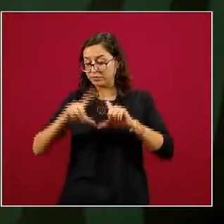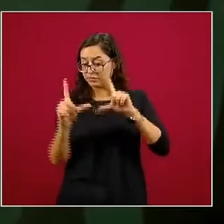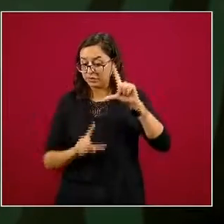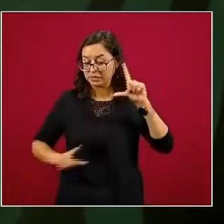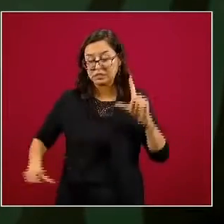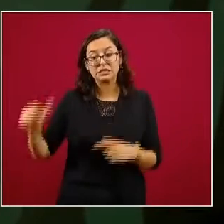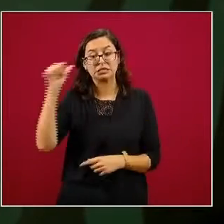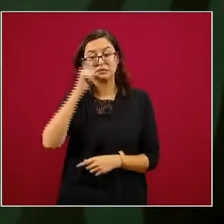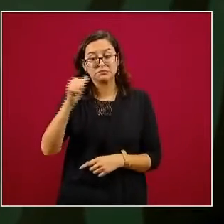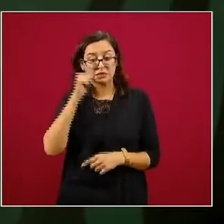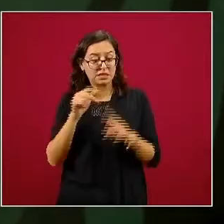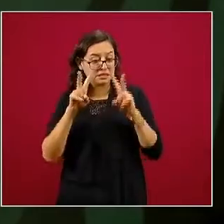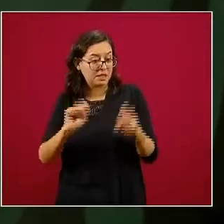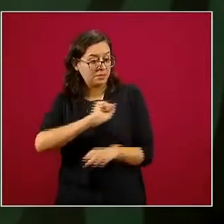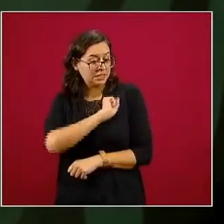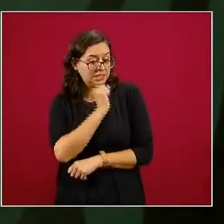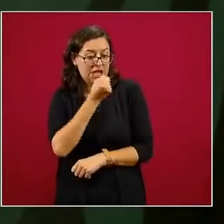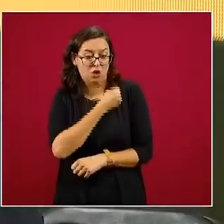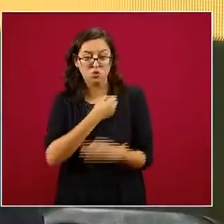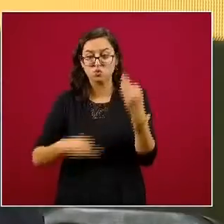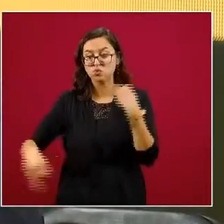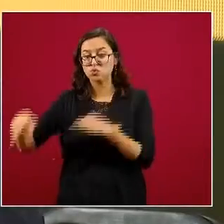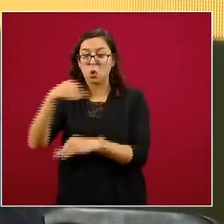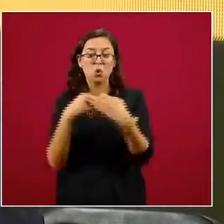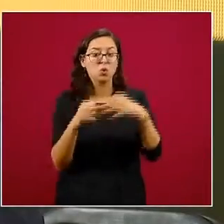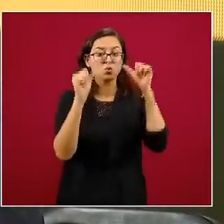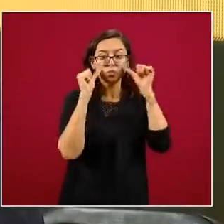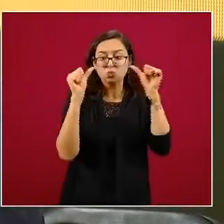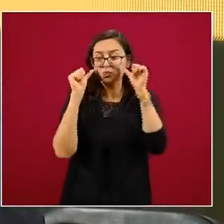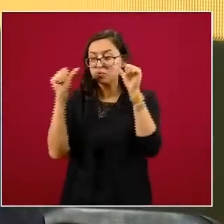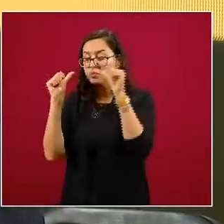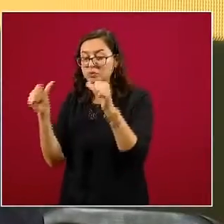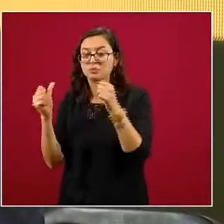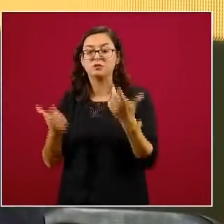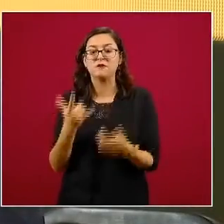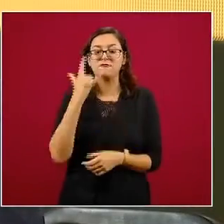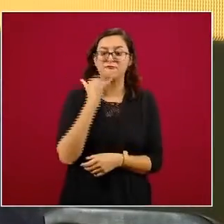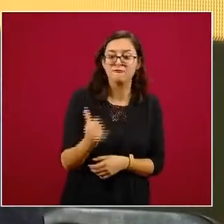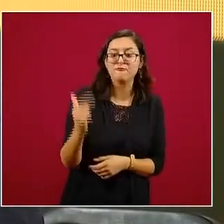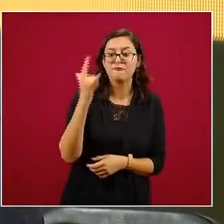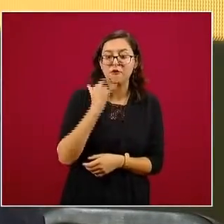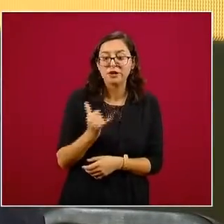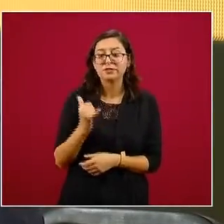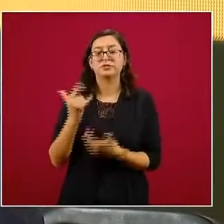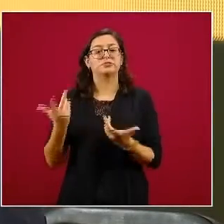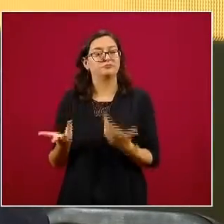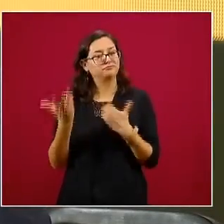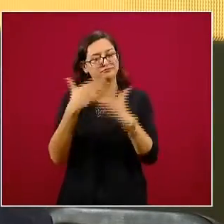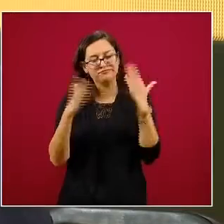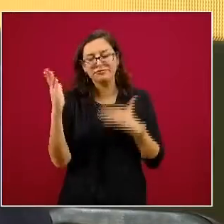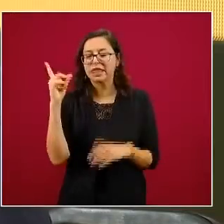160,000 mensajes de la salud transmitidos por radios comunitarias, perifoneos, como lo mencionaba, bardas, la